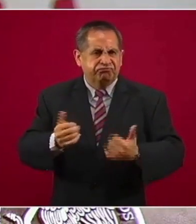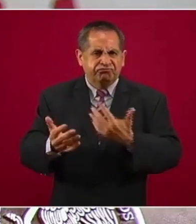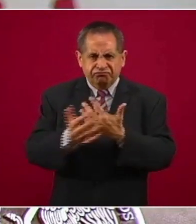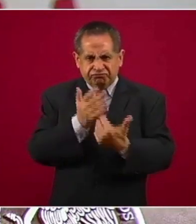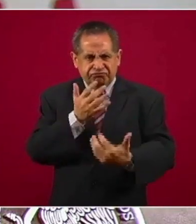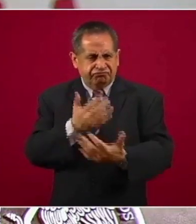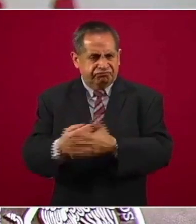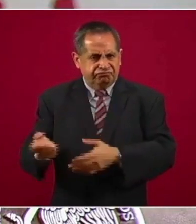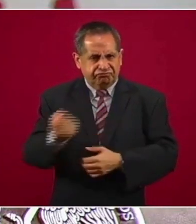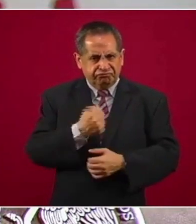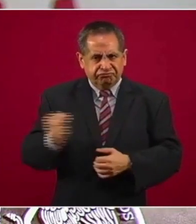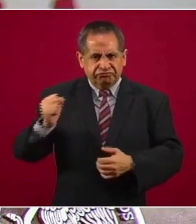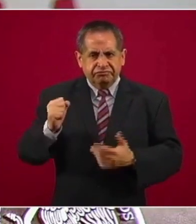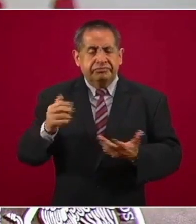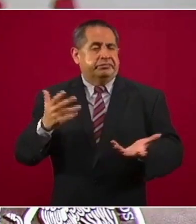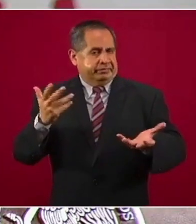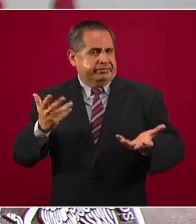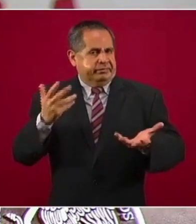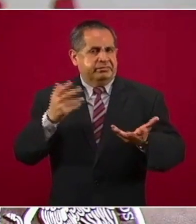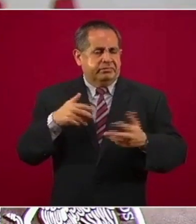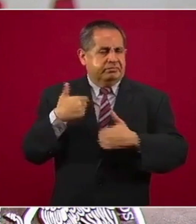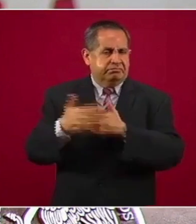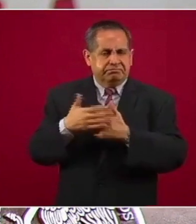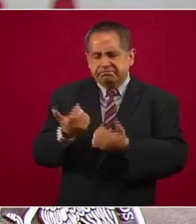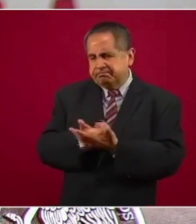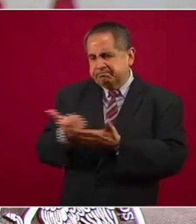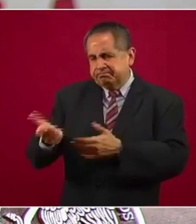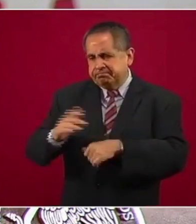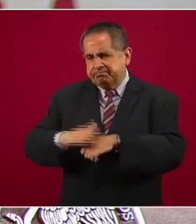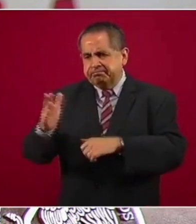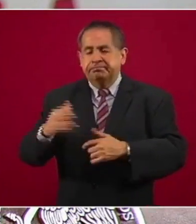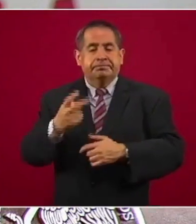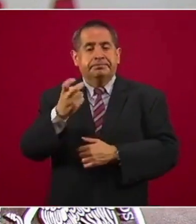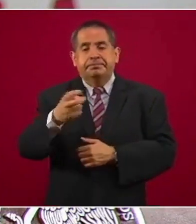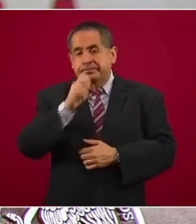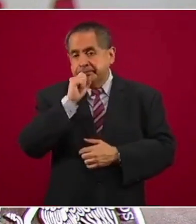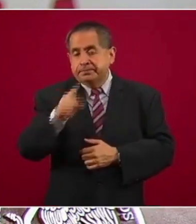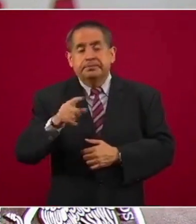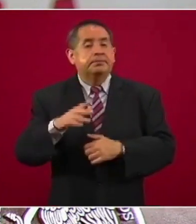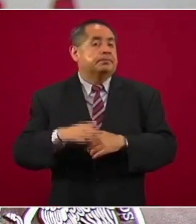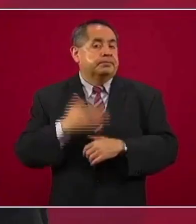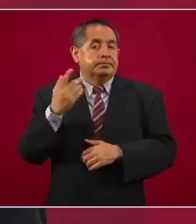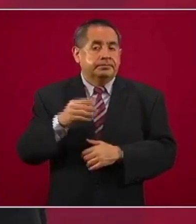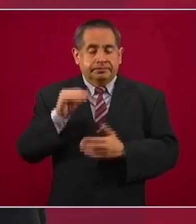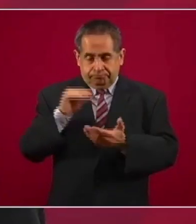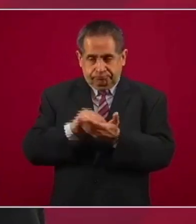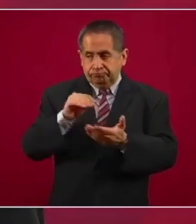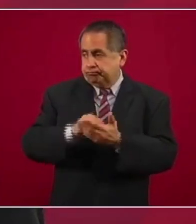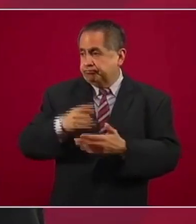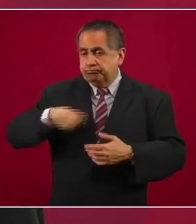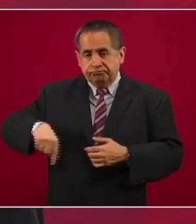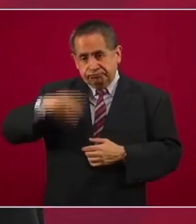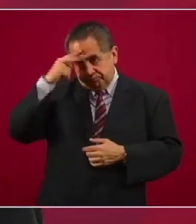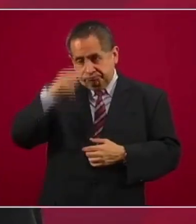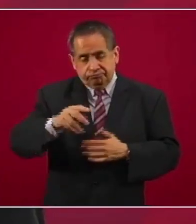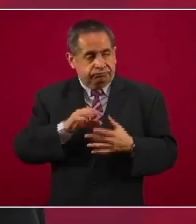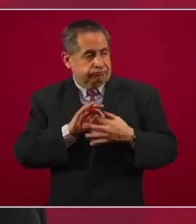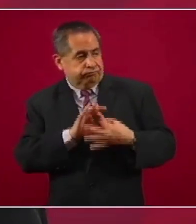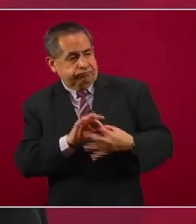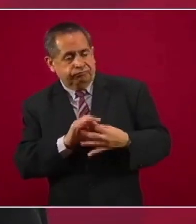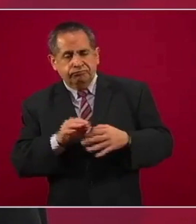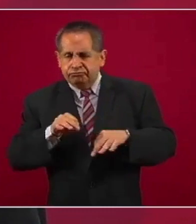México, y también porque vamos a seguir trabajando de manera